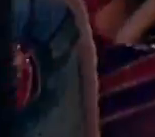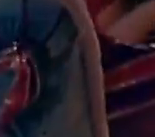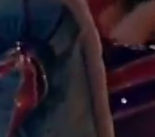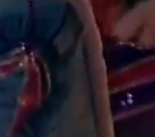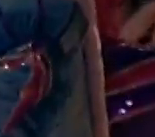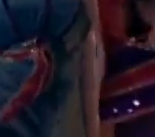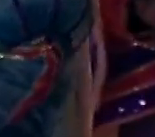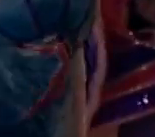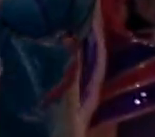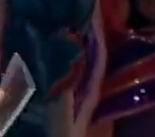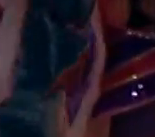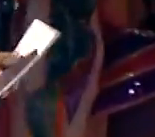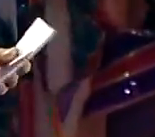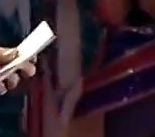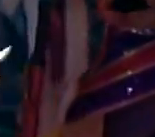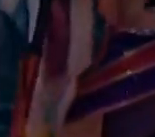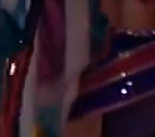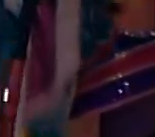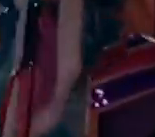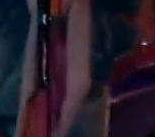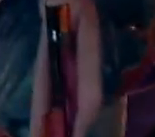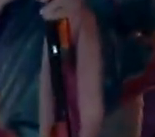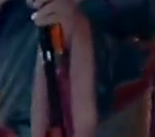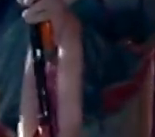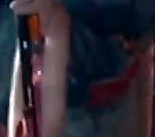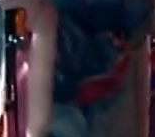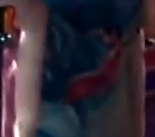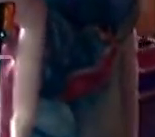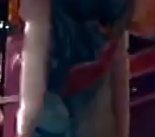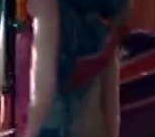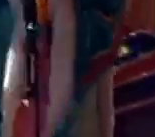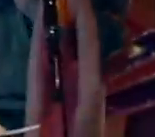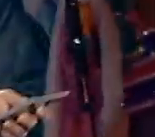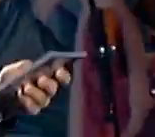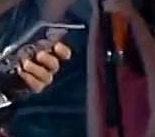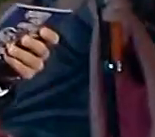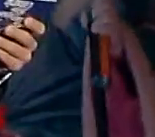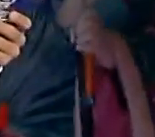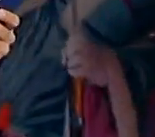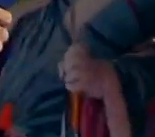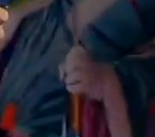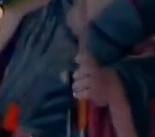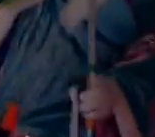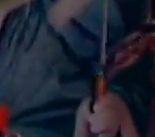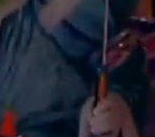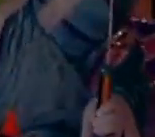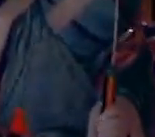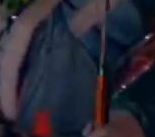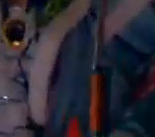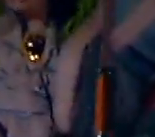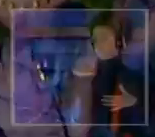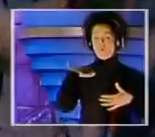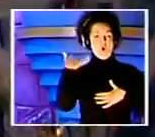todavía no. Que es que ayer la mitad se quedaron sin aplausos y se fueron para la casa, triste. Jurado de vestuario, está compuesto esta noche, al igual que